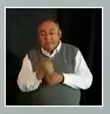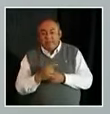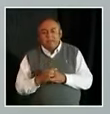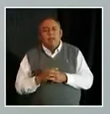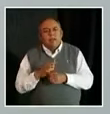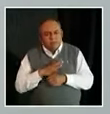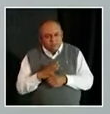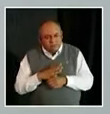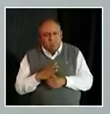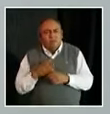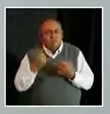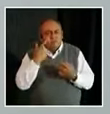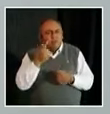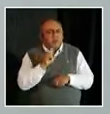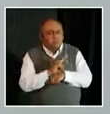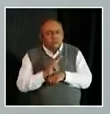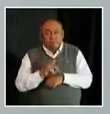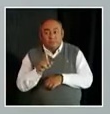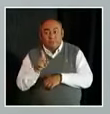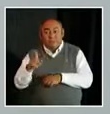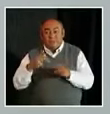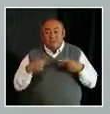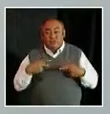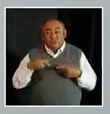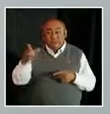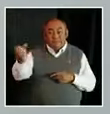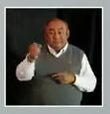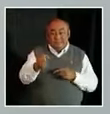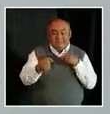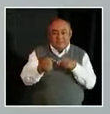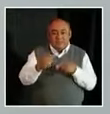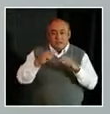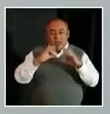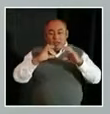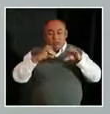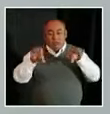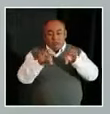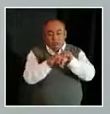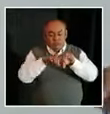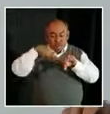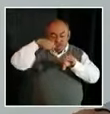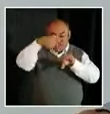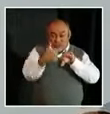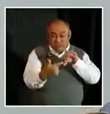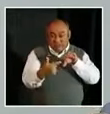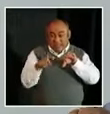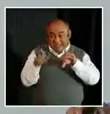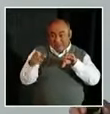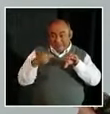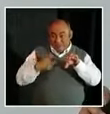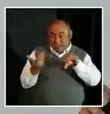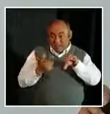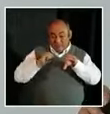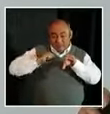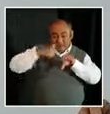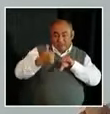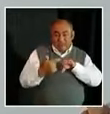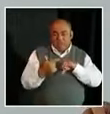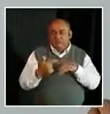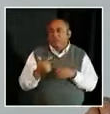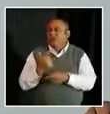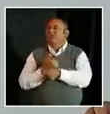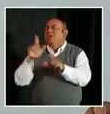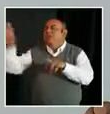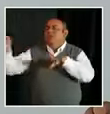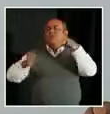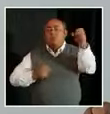contratados evidentemente soldadores certificados. No cualquier soldador puede hacer este trabajo.